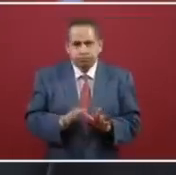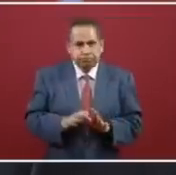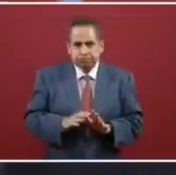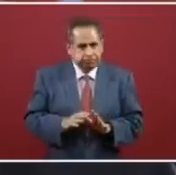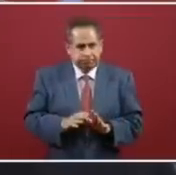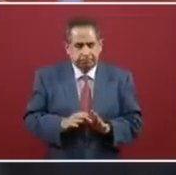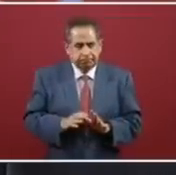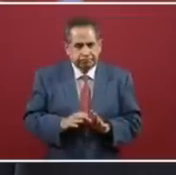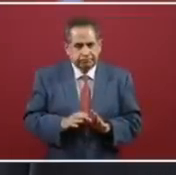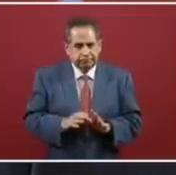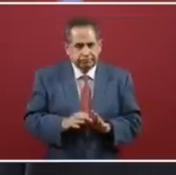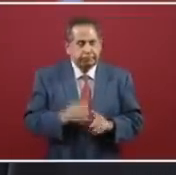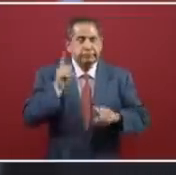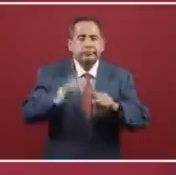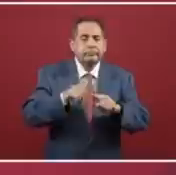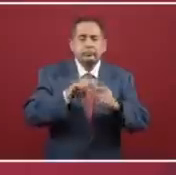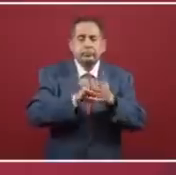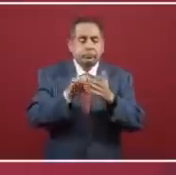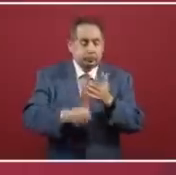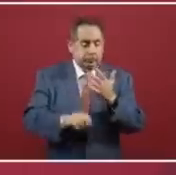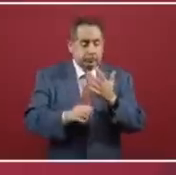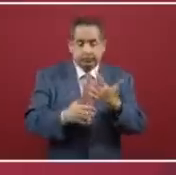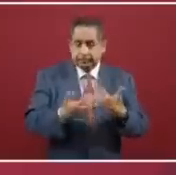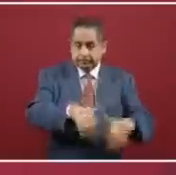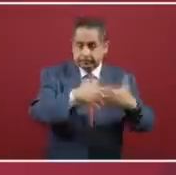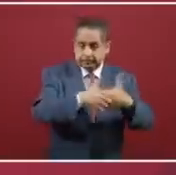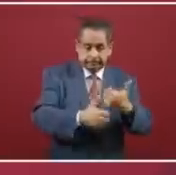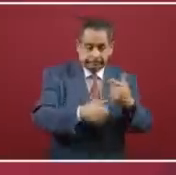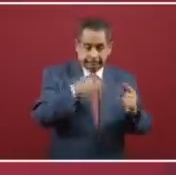que participen empresas